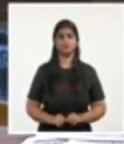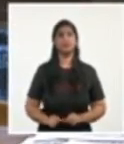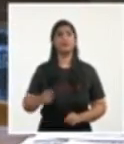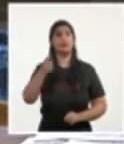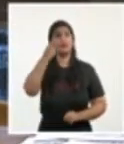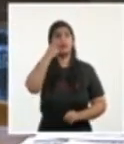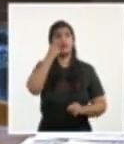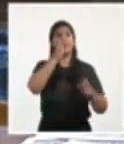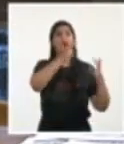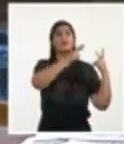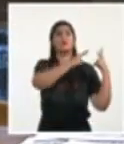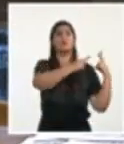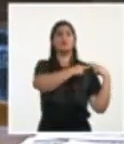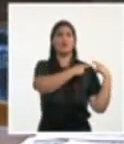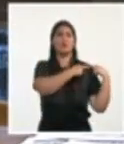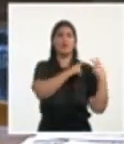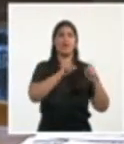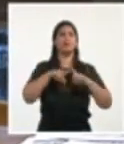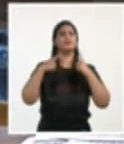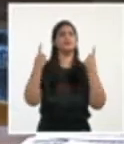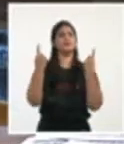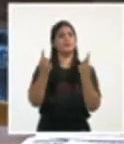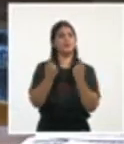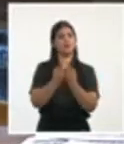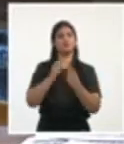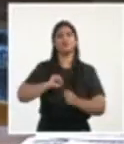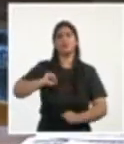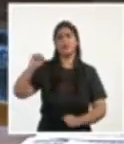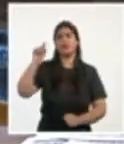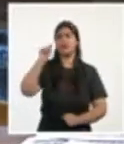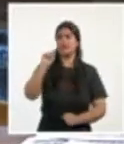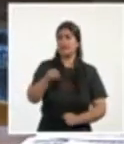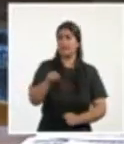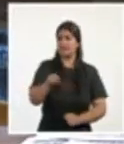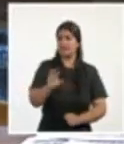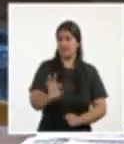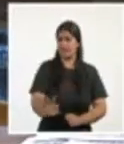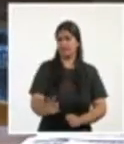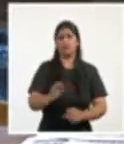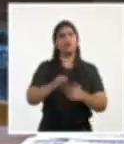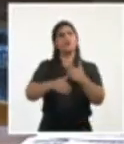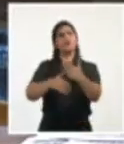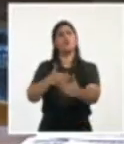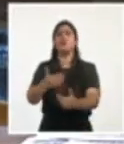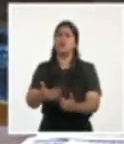todos en ganar esta importante batalla que compromete la salud del pueblo.